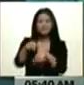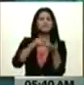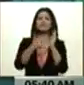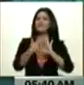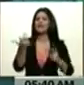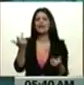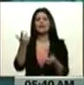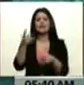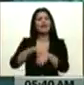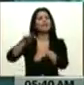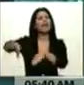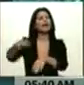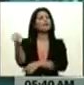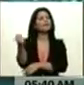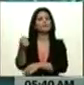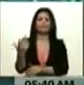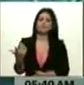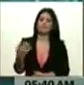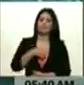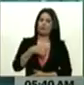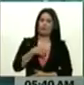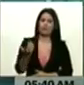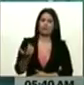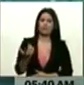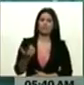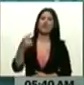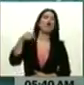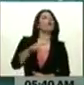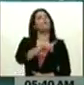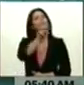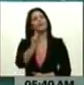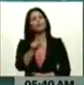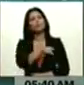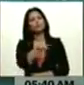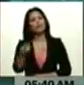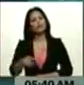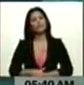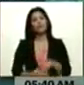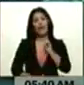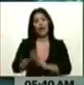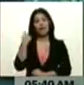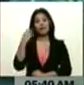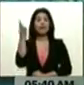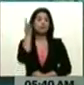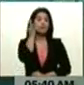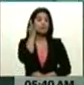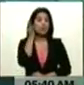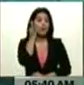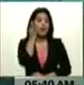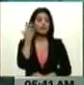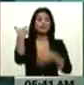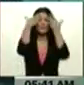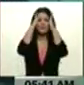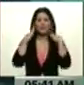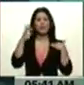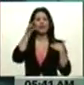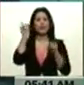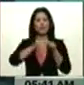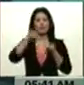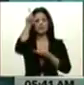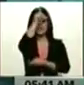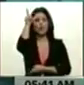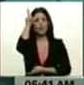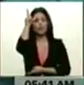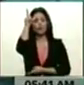Y nuestra pregunta de hoy está relacionada con eso. El día de ayer, la señorita Tintori, ay